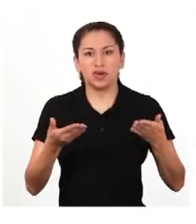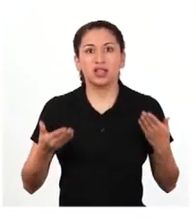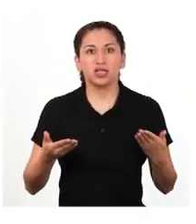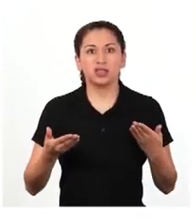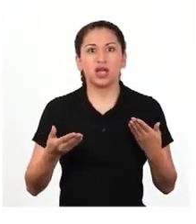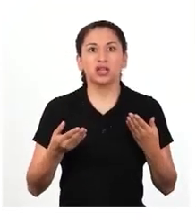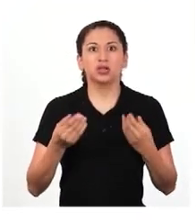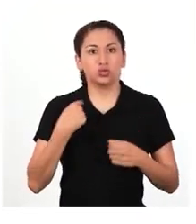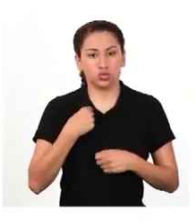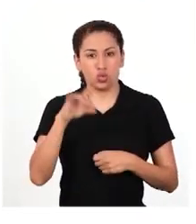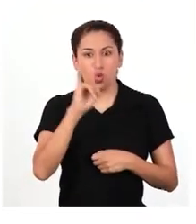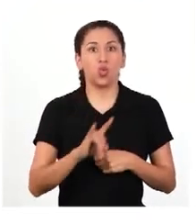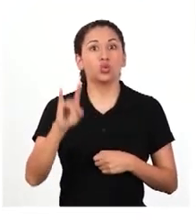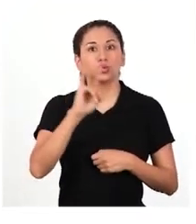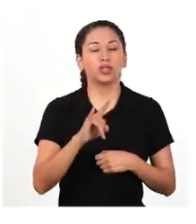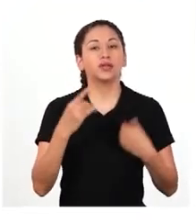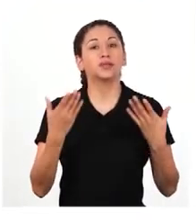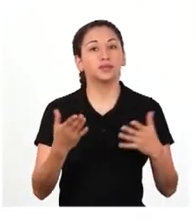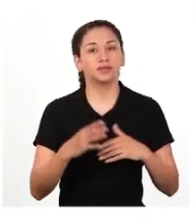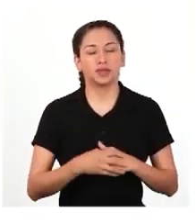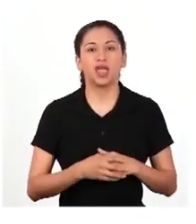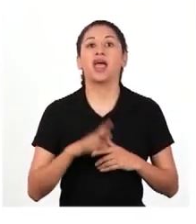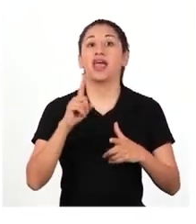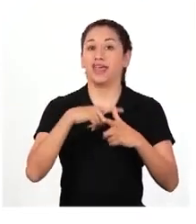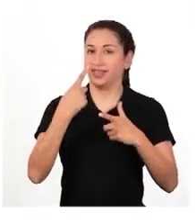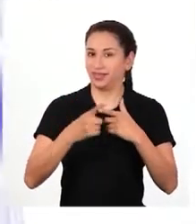o insumos de apoyo se usarán?